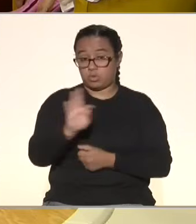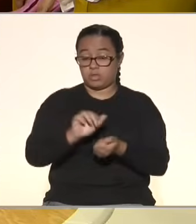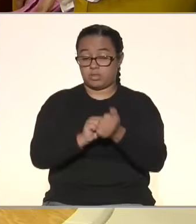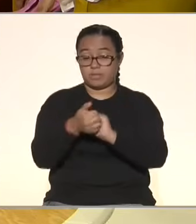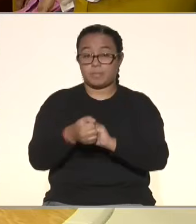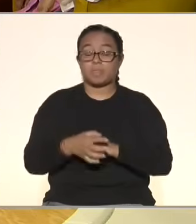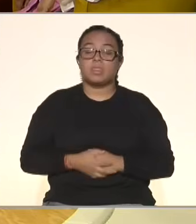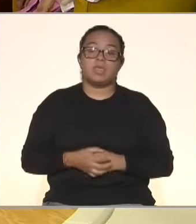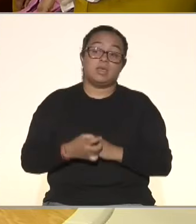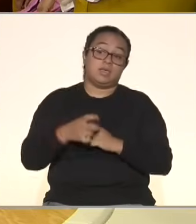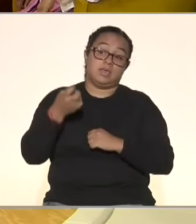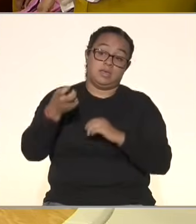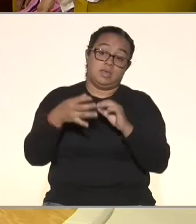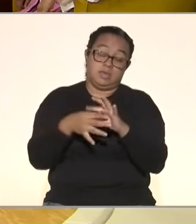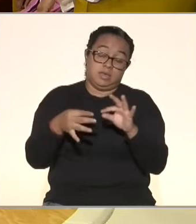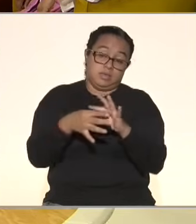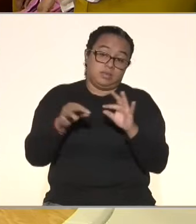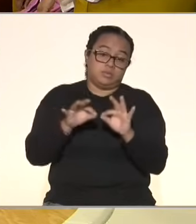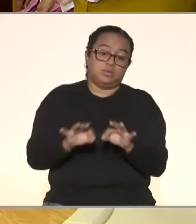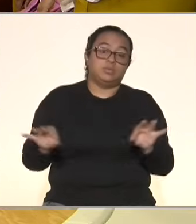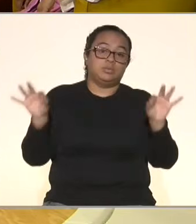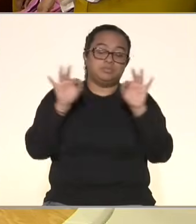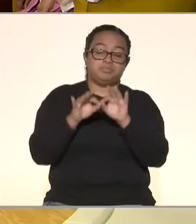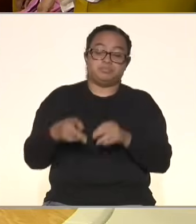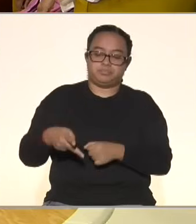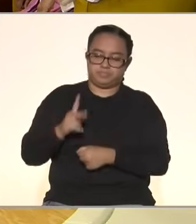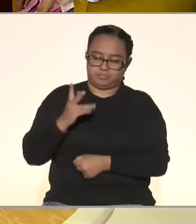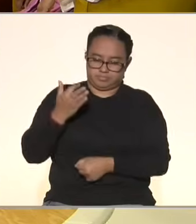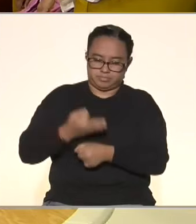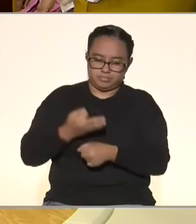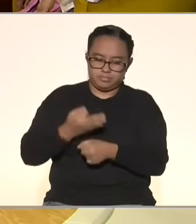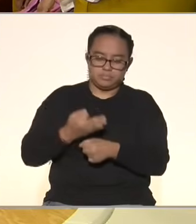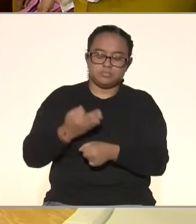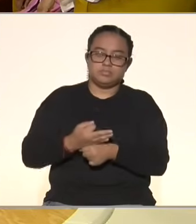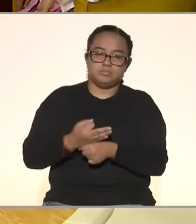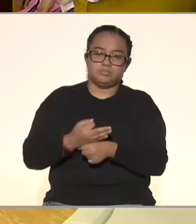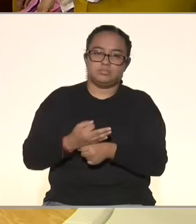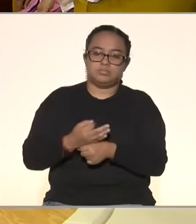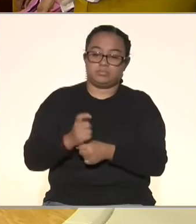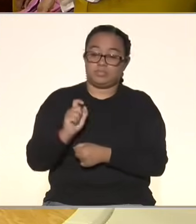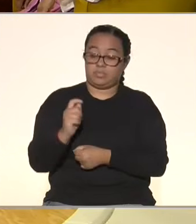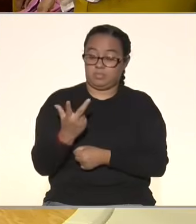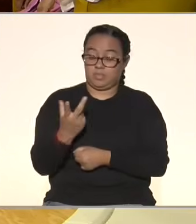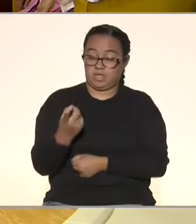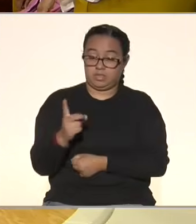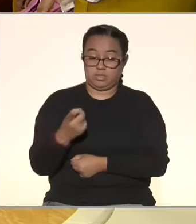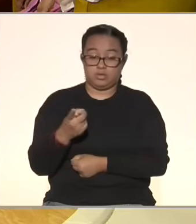supuesto, esto que dijiste, claro que sí, pero en este momento, bueno, pues justamente estamos a 28 de